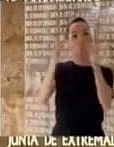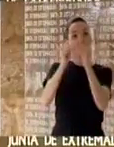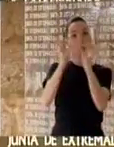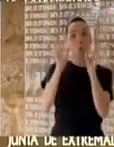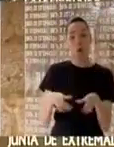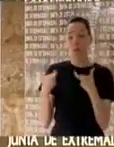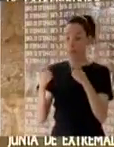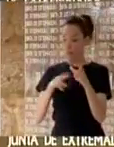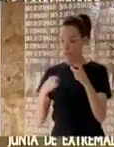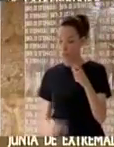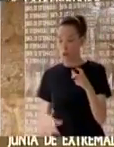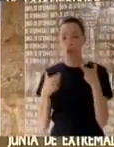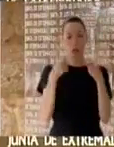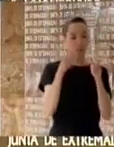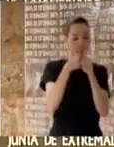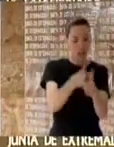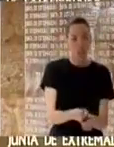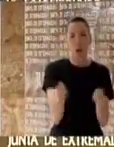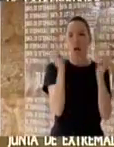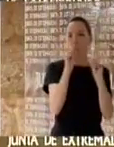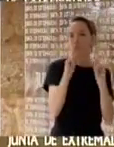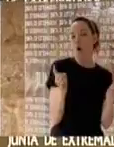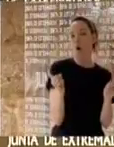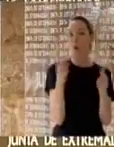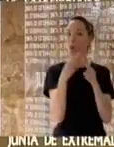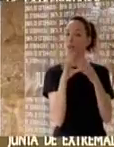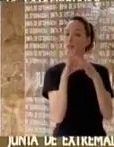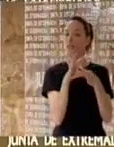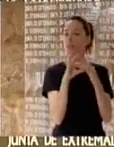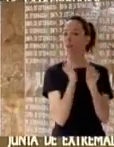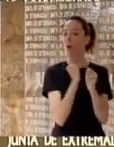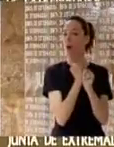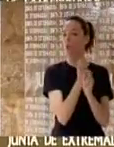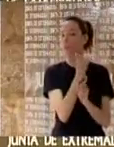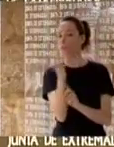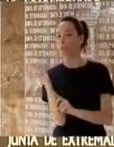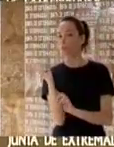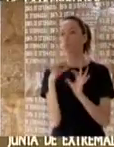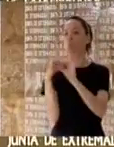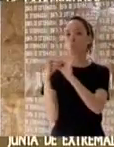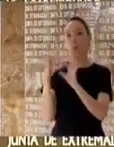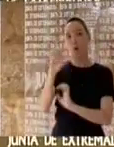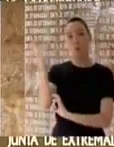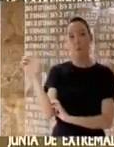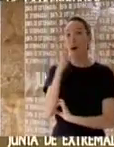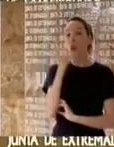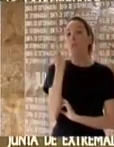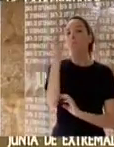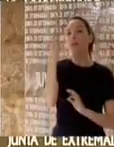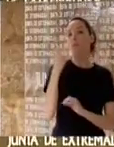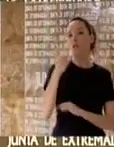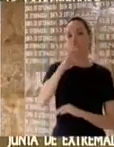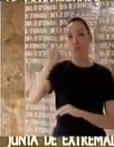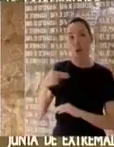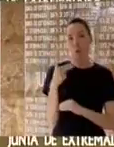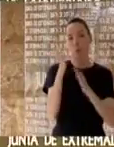en educación, en dependencia, en servicios sociales, en políticas activas de empleo. En estos presupuestos generales del Estado se recortan en más de 1.000 millones de euros las políticas activas